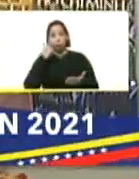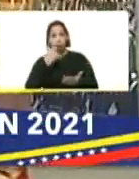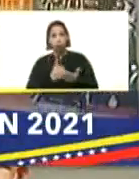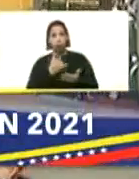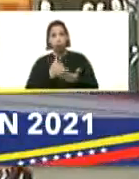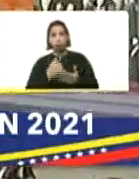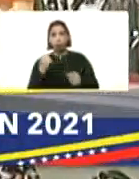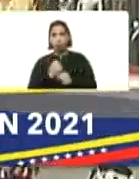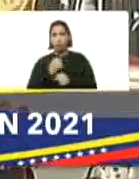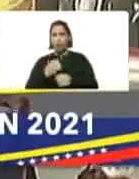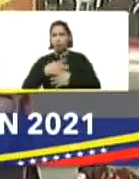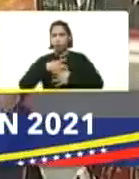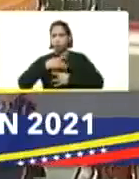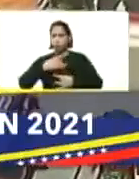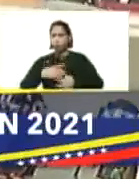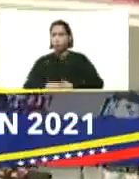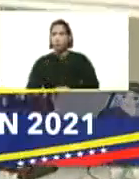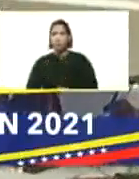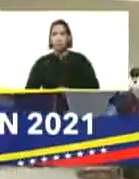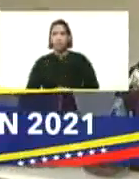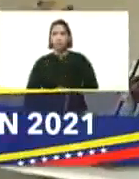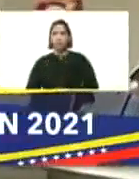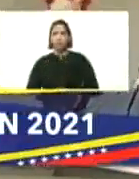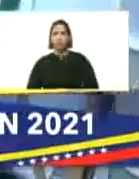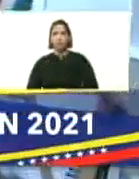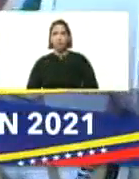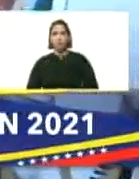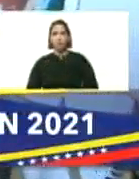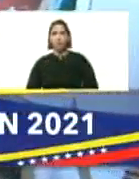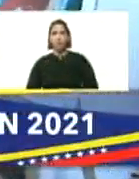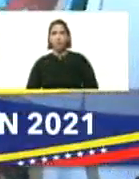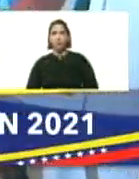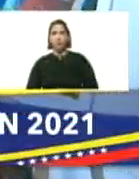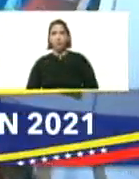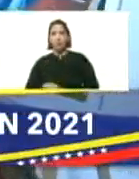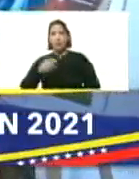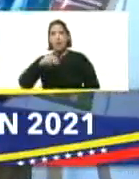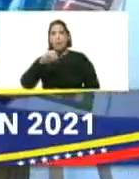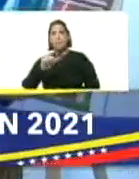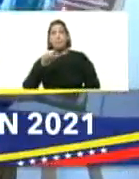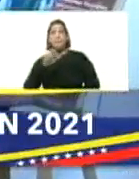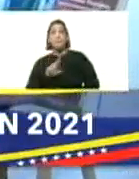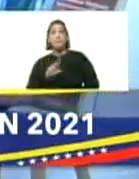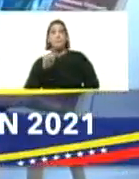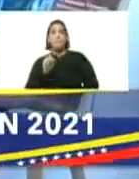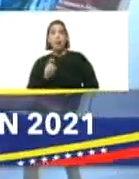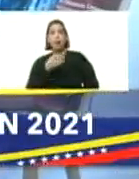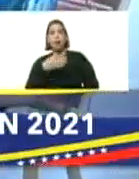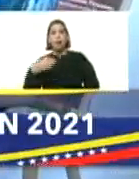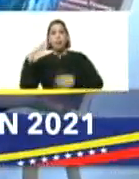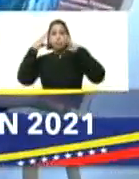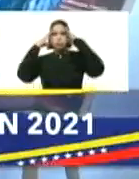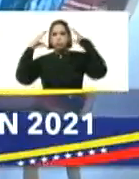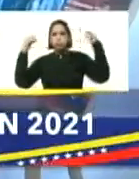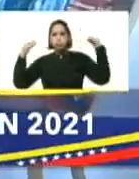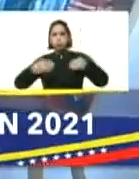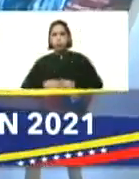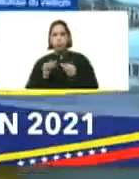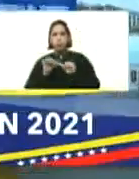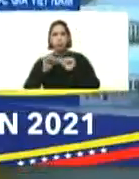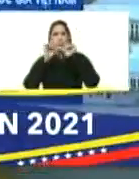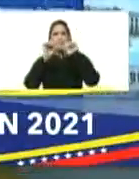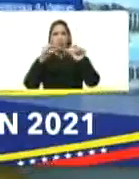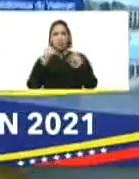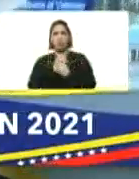se ve interesante. El marxismo vietnamita. Sigamos el camino trazado por